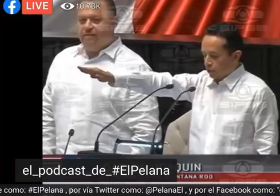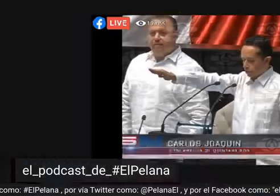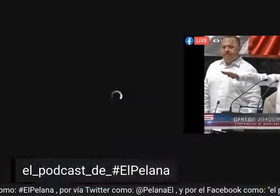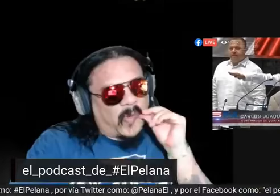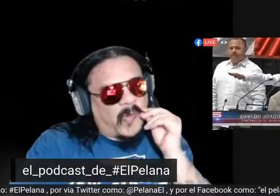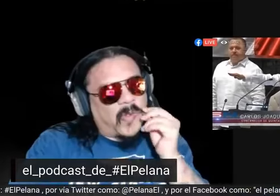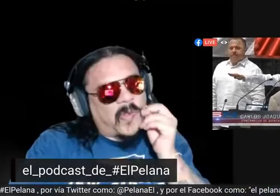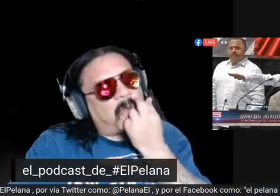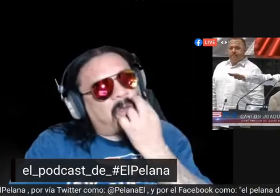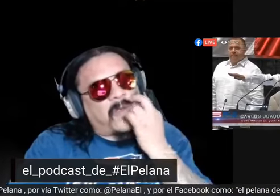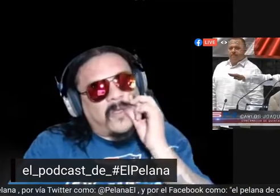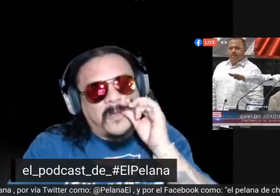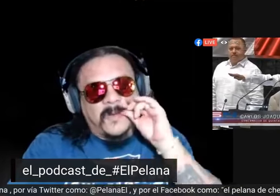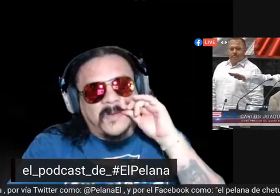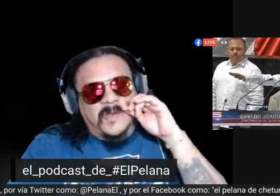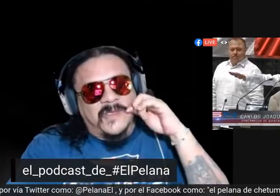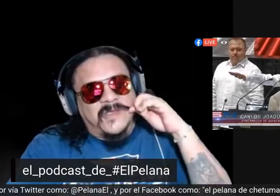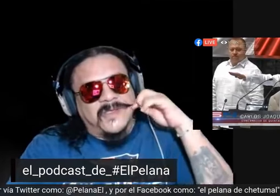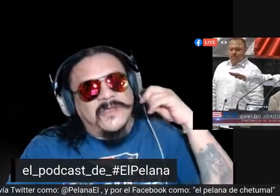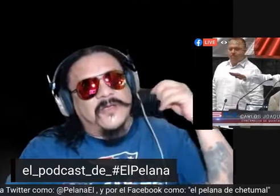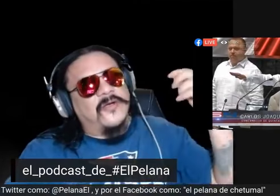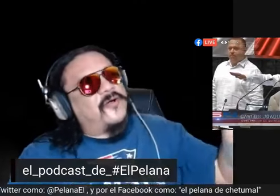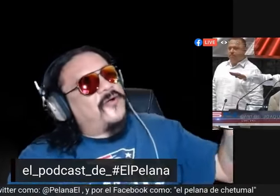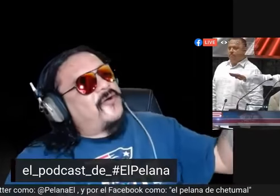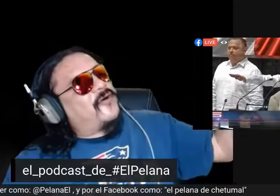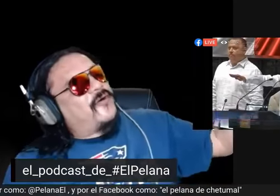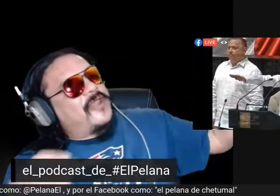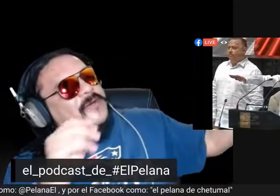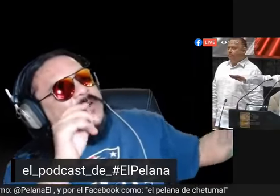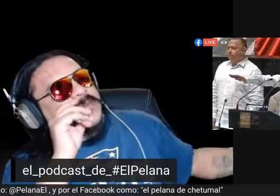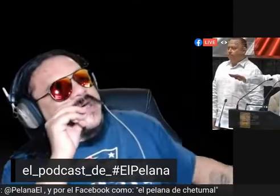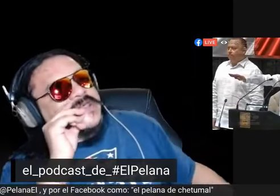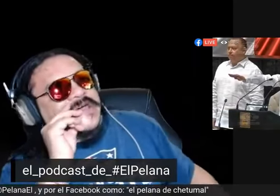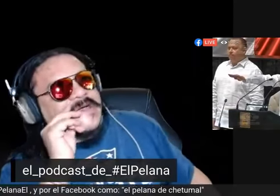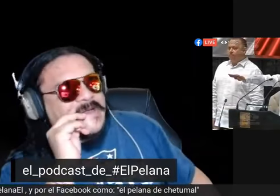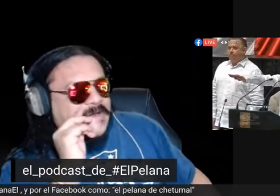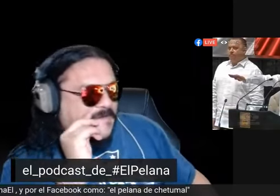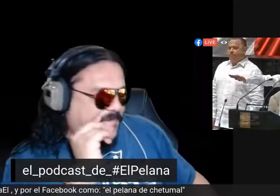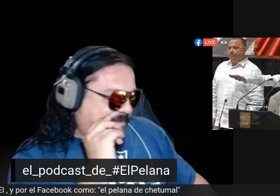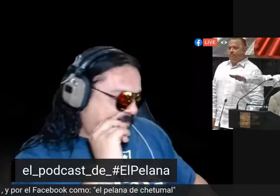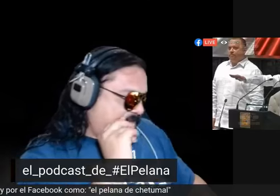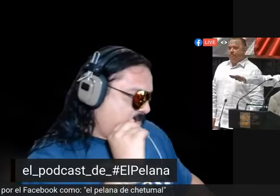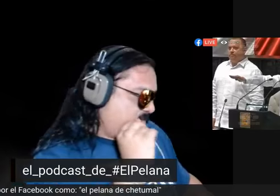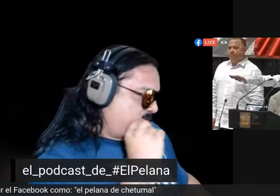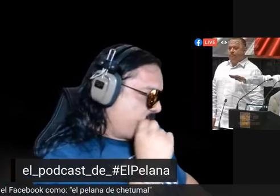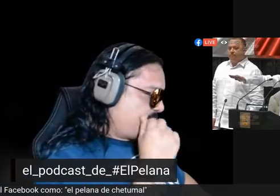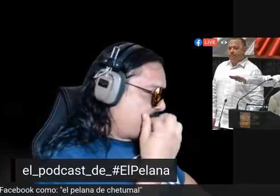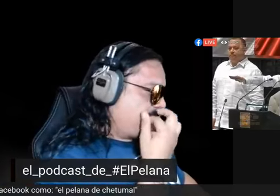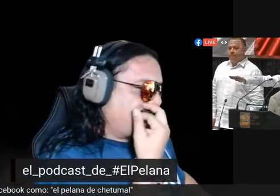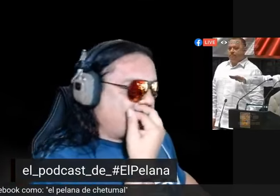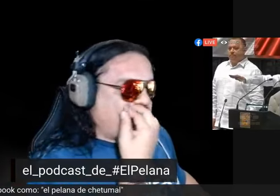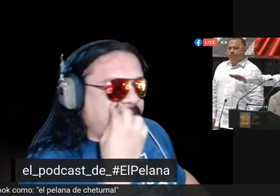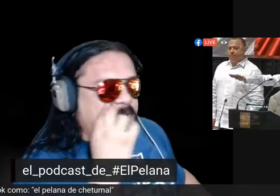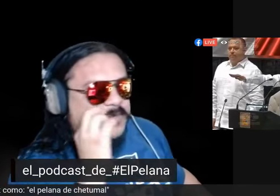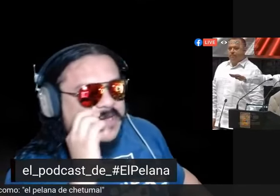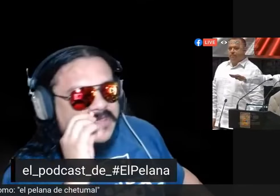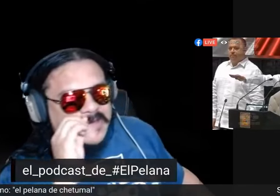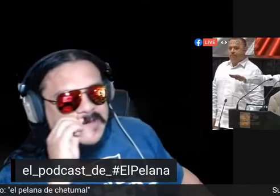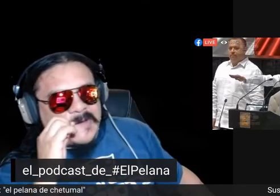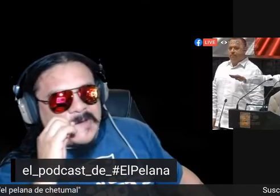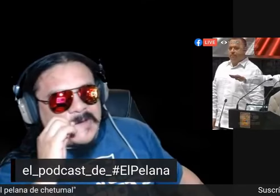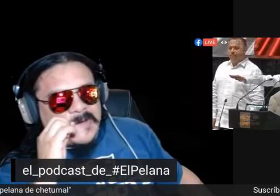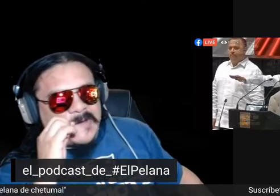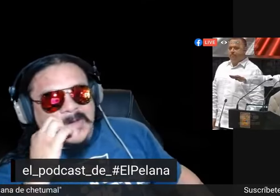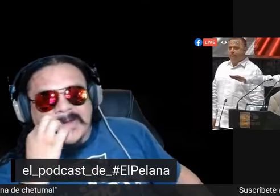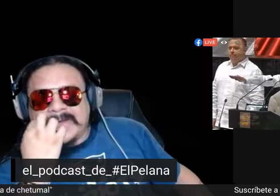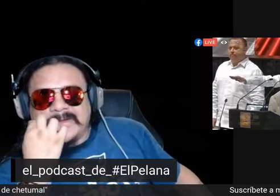la Constitución Política de los Estados Unidos Mexicanos. ¡Hola, mamada! La del Estado de Quintana Roo. ¡Hola, mamada! Las